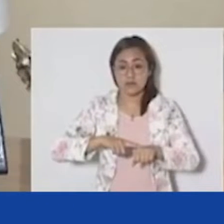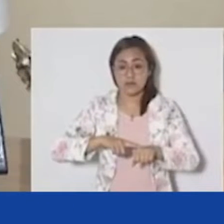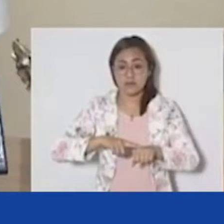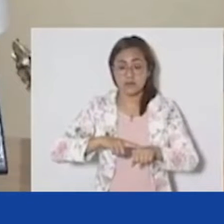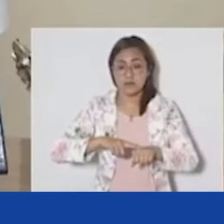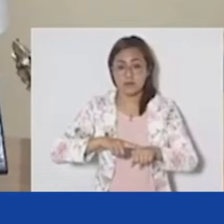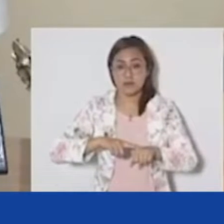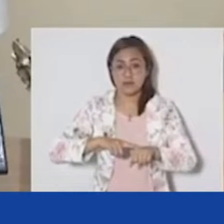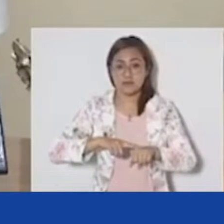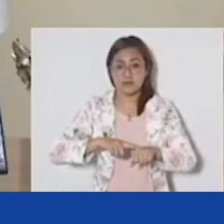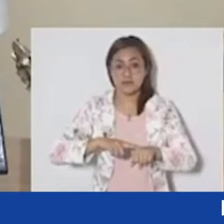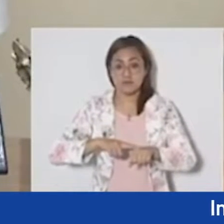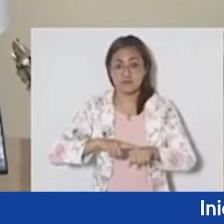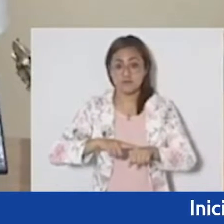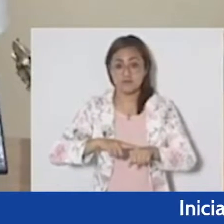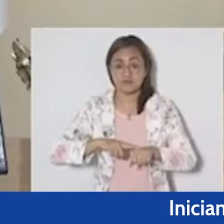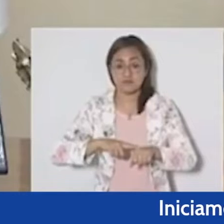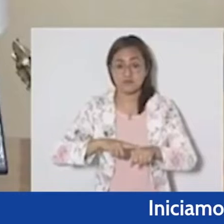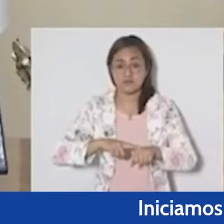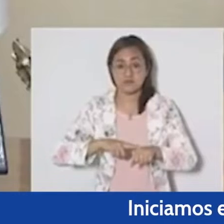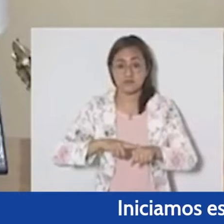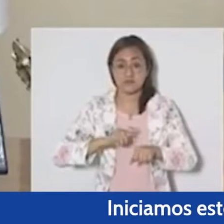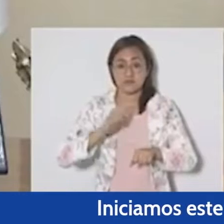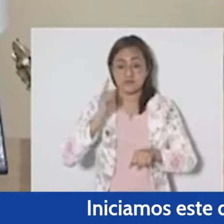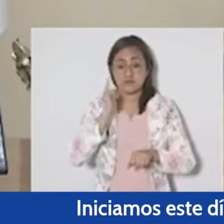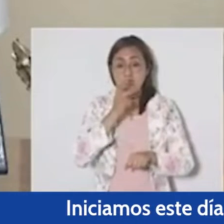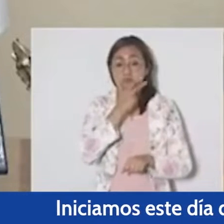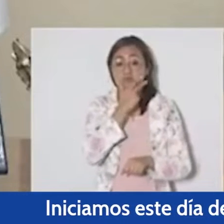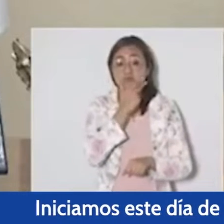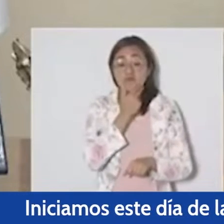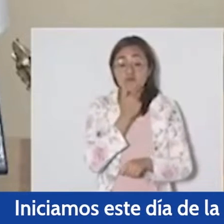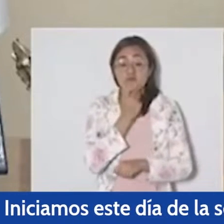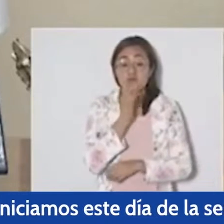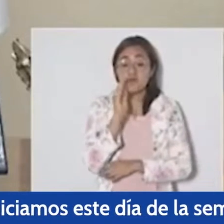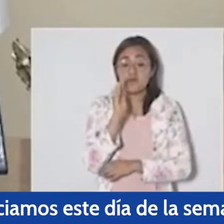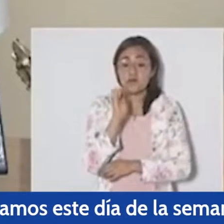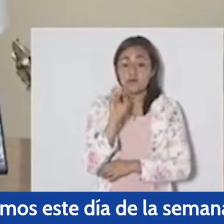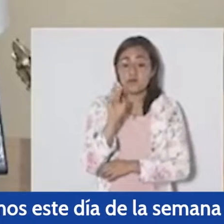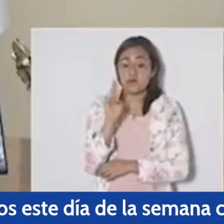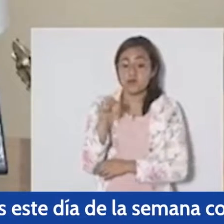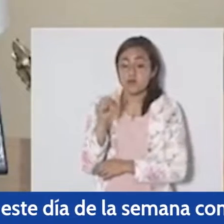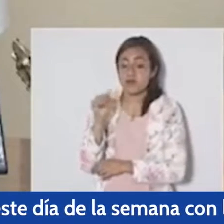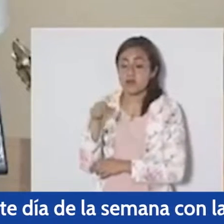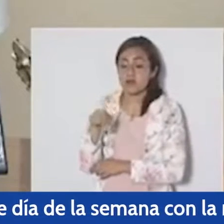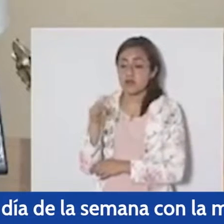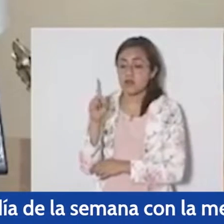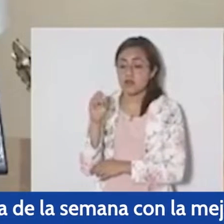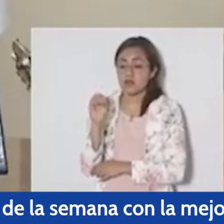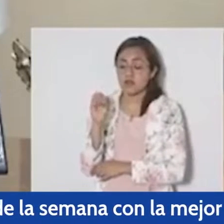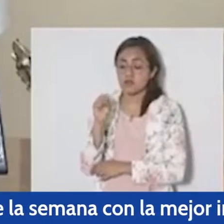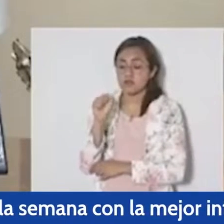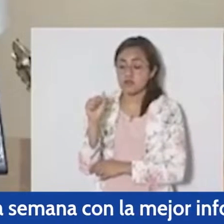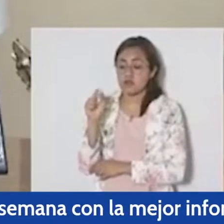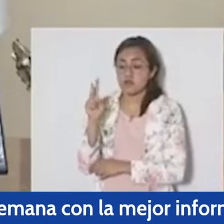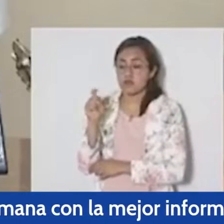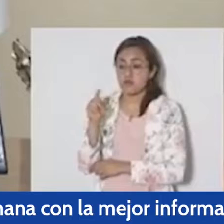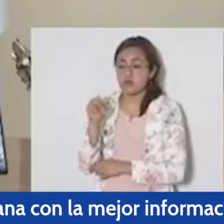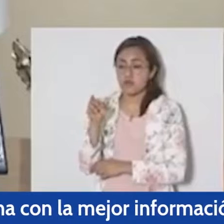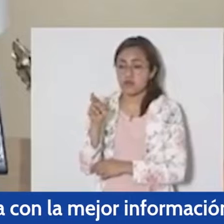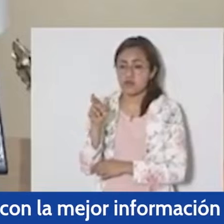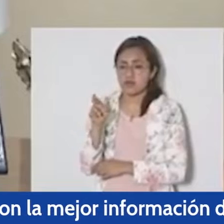logró que Fernando savater ese gran filósofo de